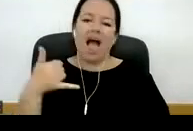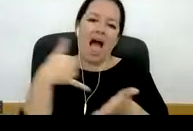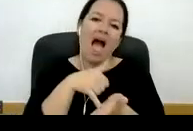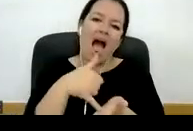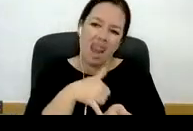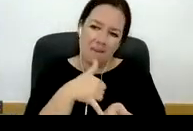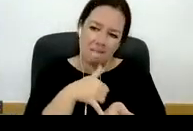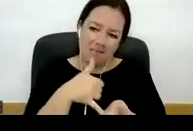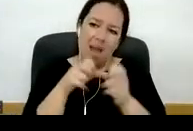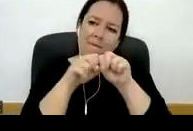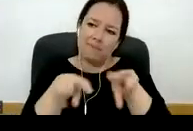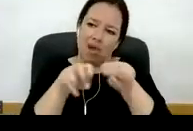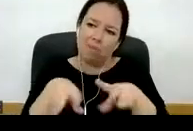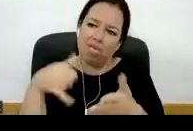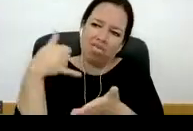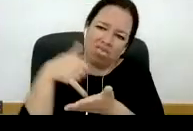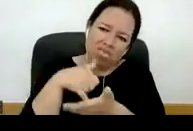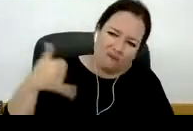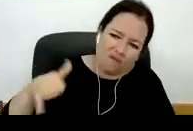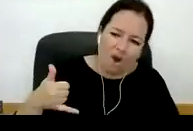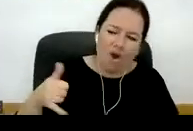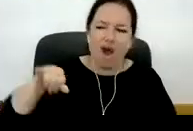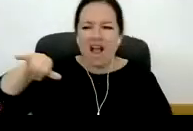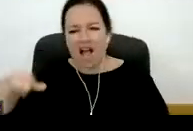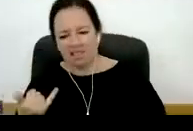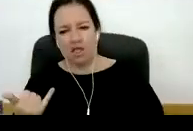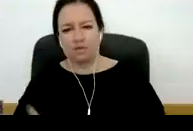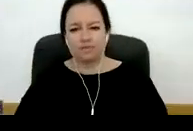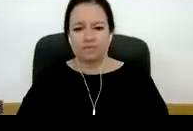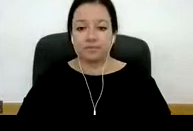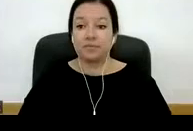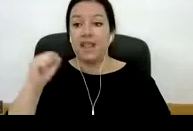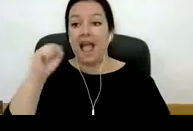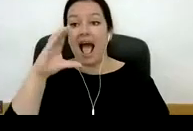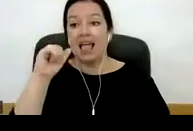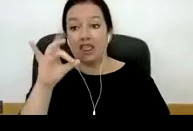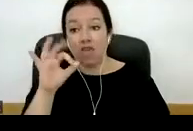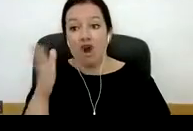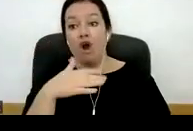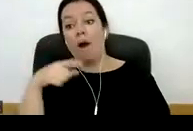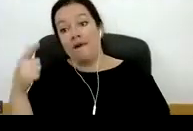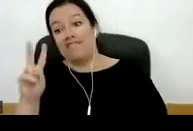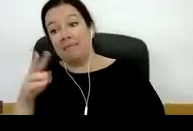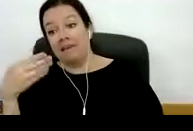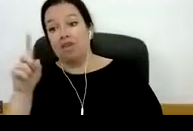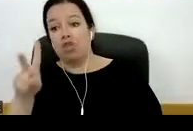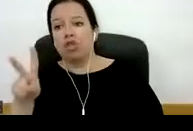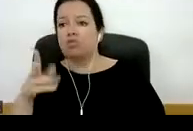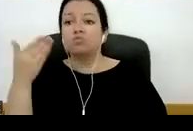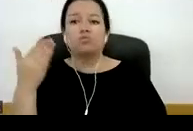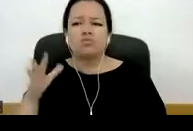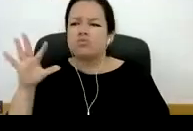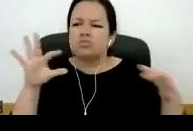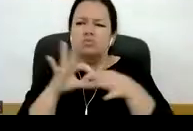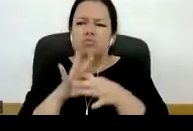ejemplo, que pueden agravar su situación de debilidad, cansancio y demás. Y el ácido fólico y la vitamina B12, como bien sabéis, también están muy implicadas en la